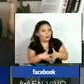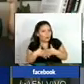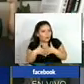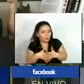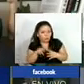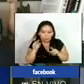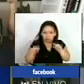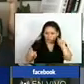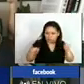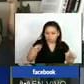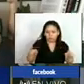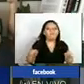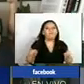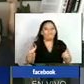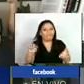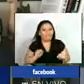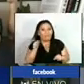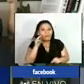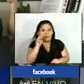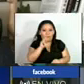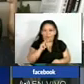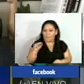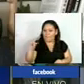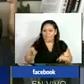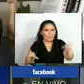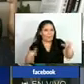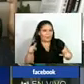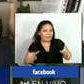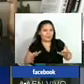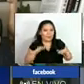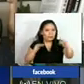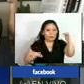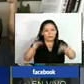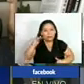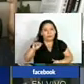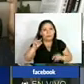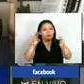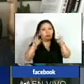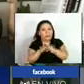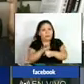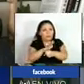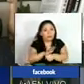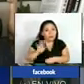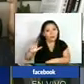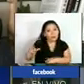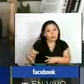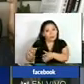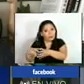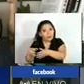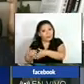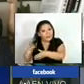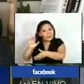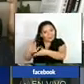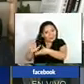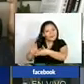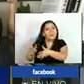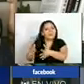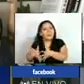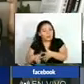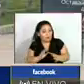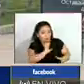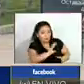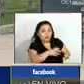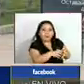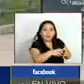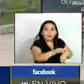similitudes con certeza y creo que vemos un impacto desproporcionado con la COVID-19 en los hispanos y en los afroamericanos, pero también hay una